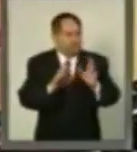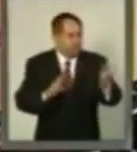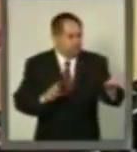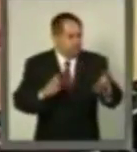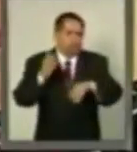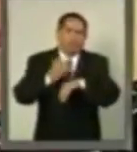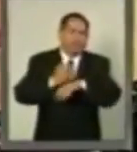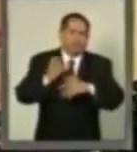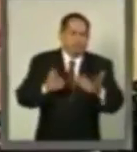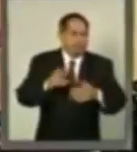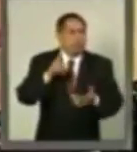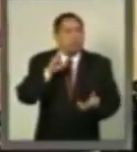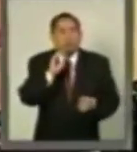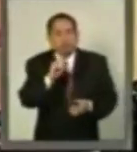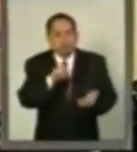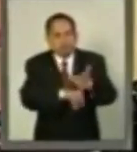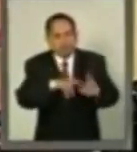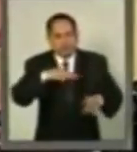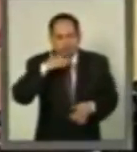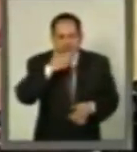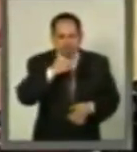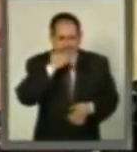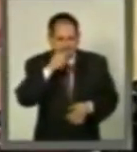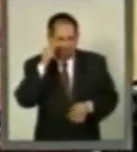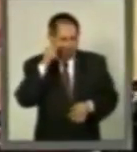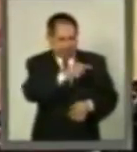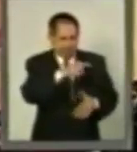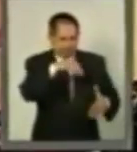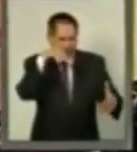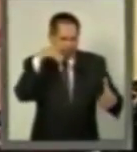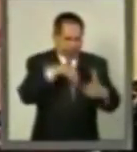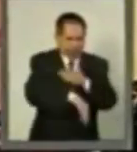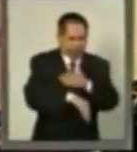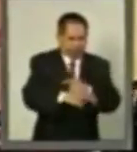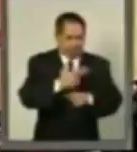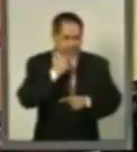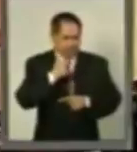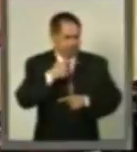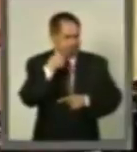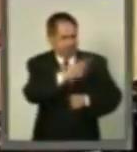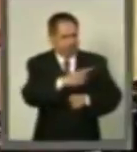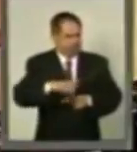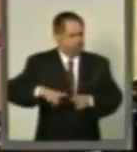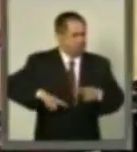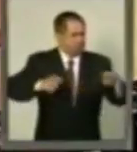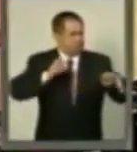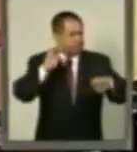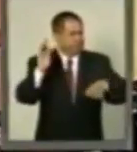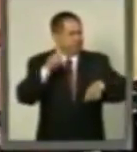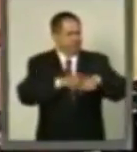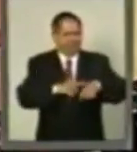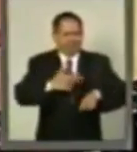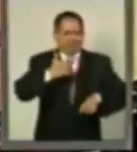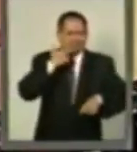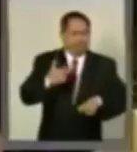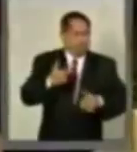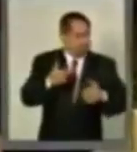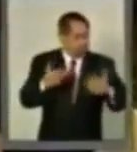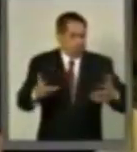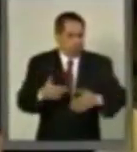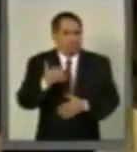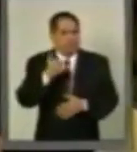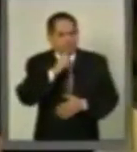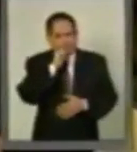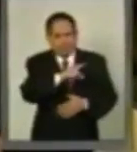es la corrupción y el rotundo fracaso del gobierno federal? Y sí, y